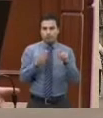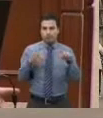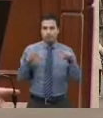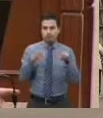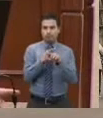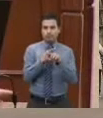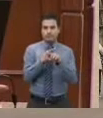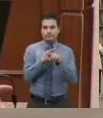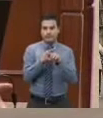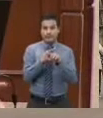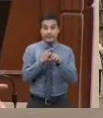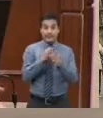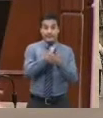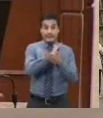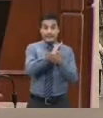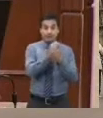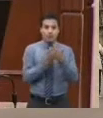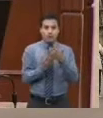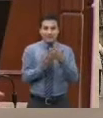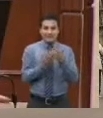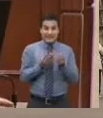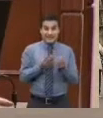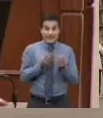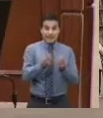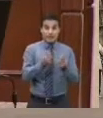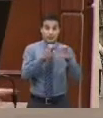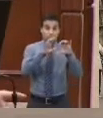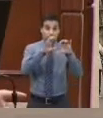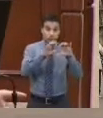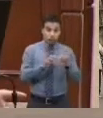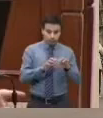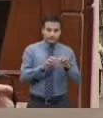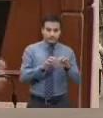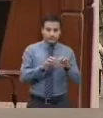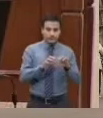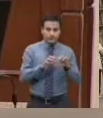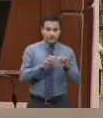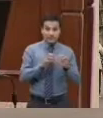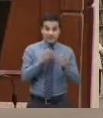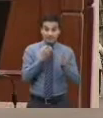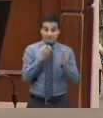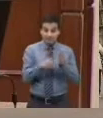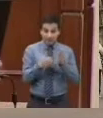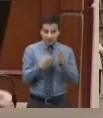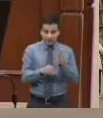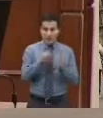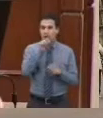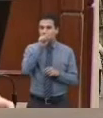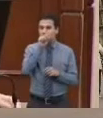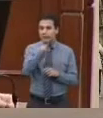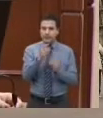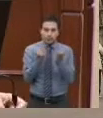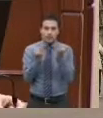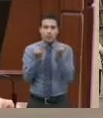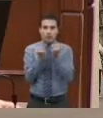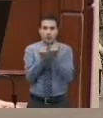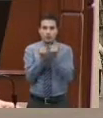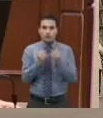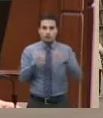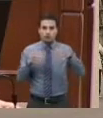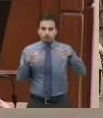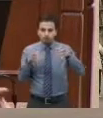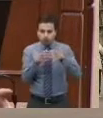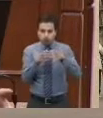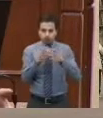omitir los gastos que le generó dicha campaña publicitaria y el beneficio obtenido, también obstaculizó la función fiscalizadora